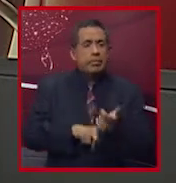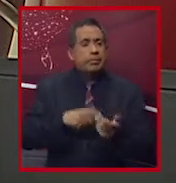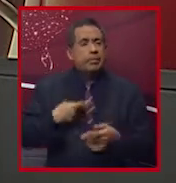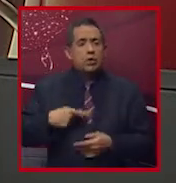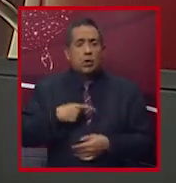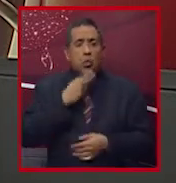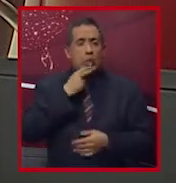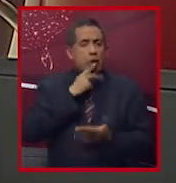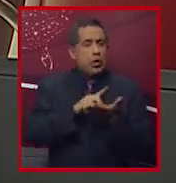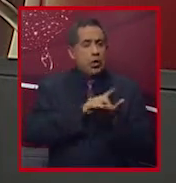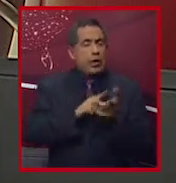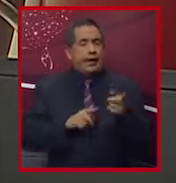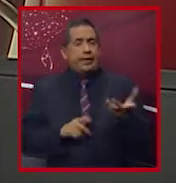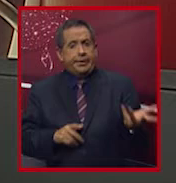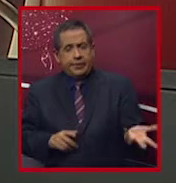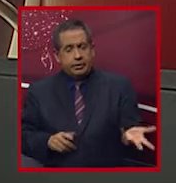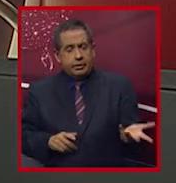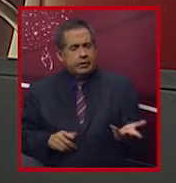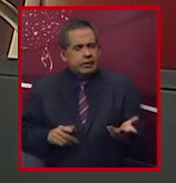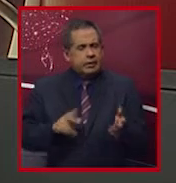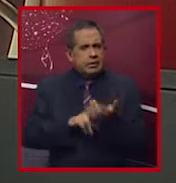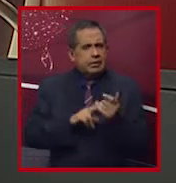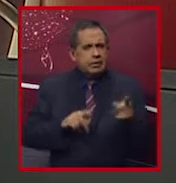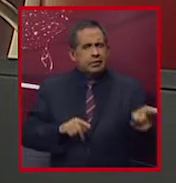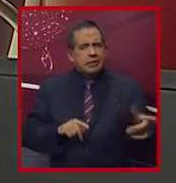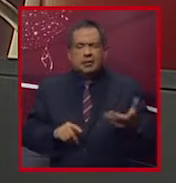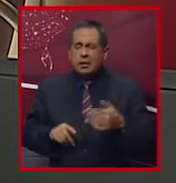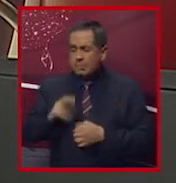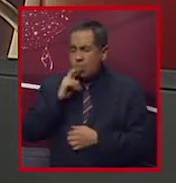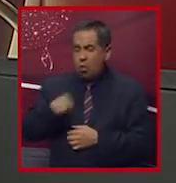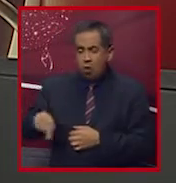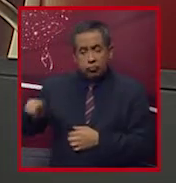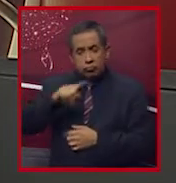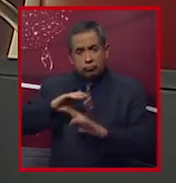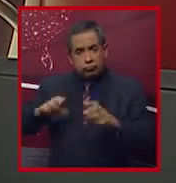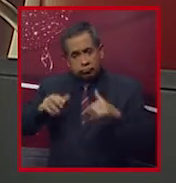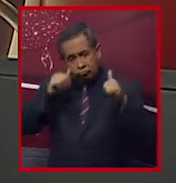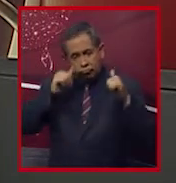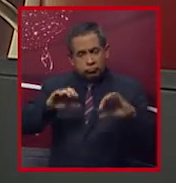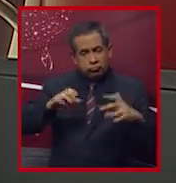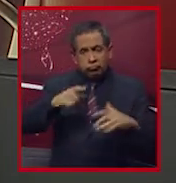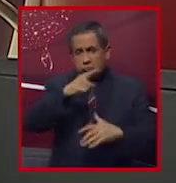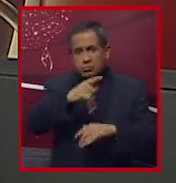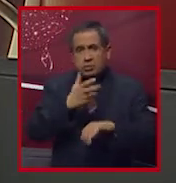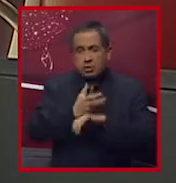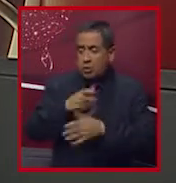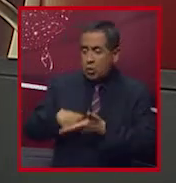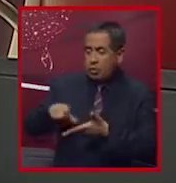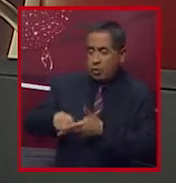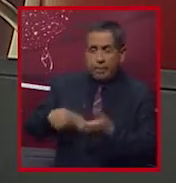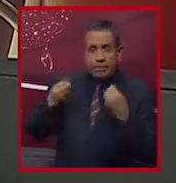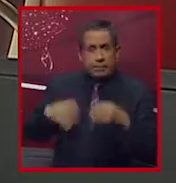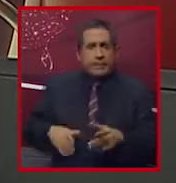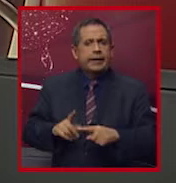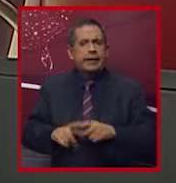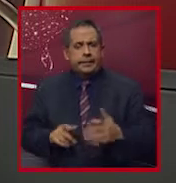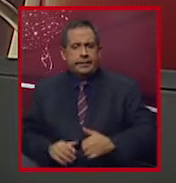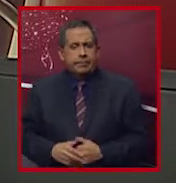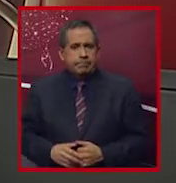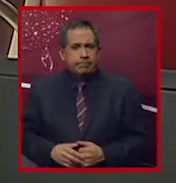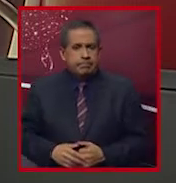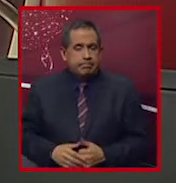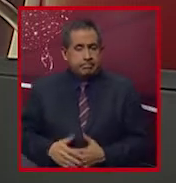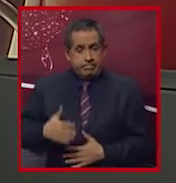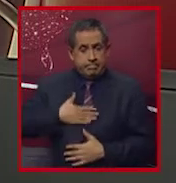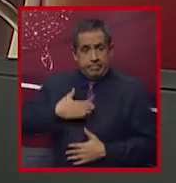ya que poner aranceles siempre al final, dice Nancy Pelosi, afecta a los consumidores de Norteamérica. Bueno, ¿y qué dijo el Congreso,